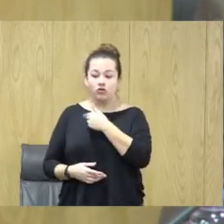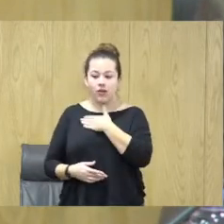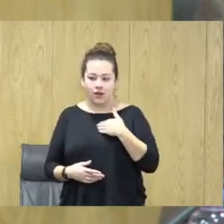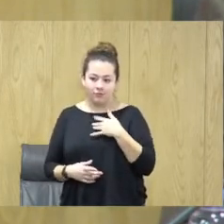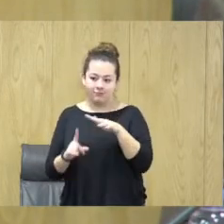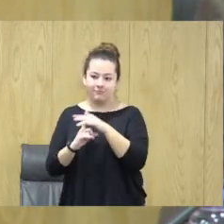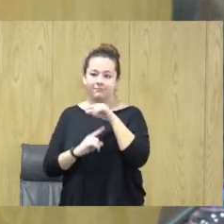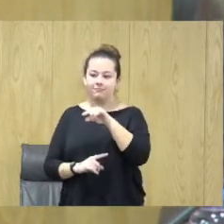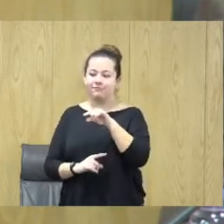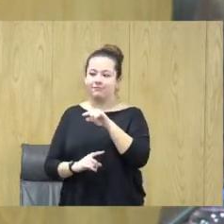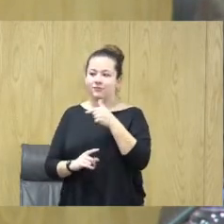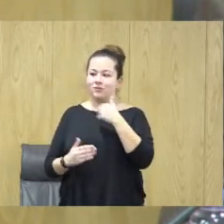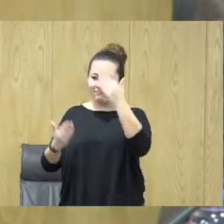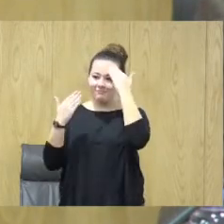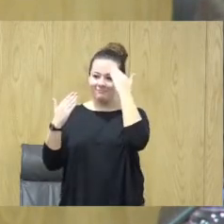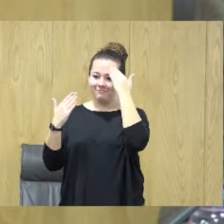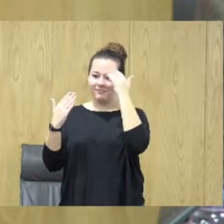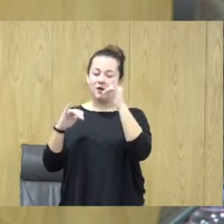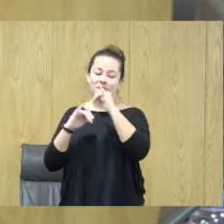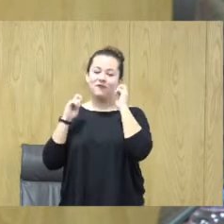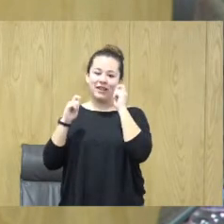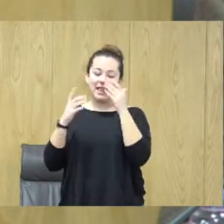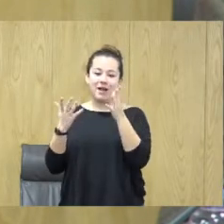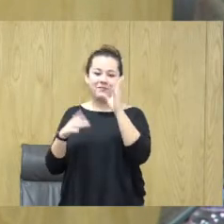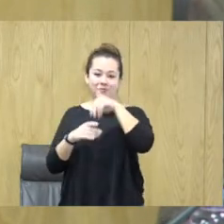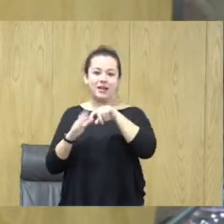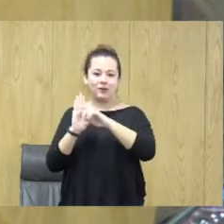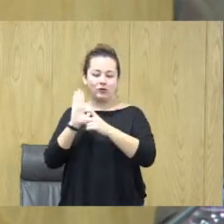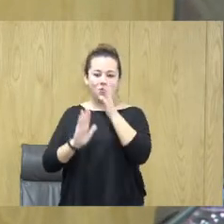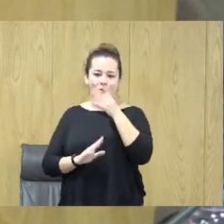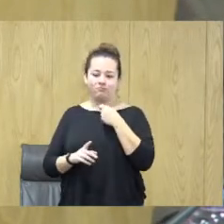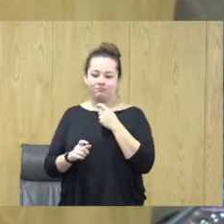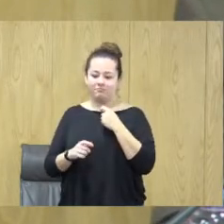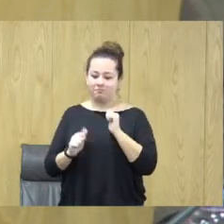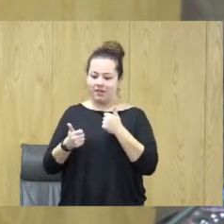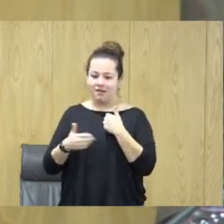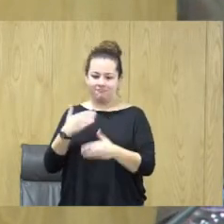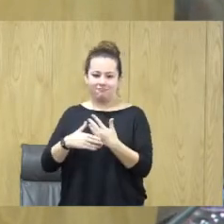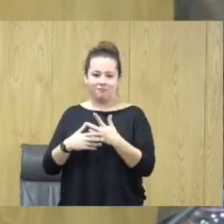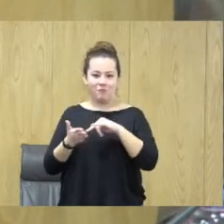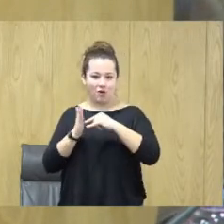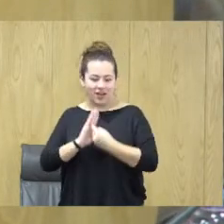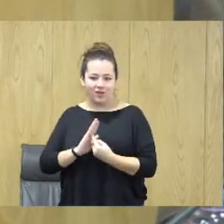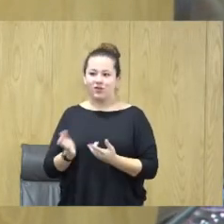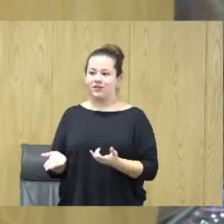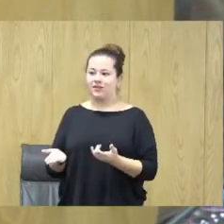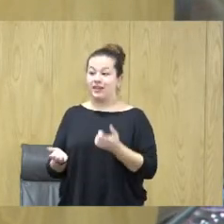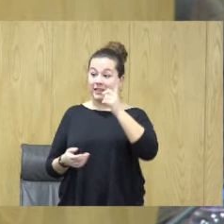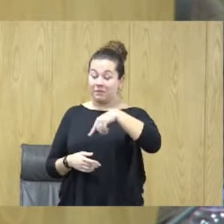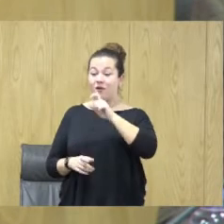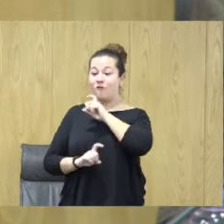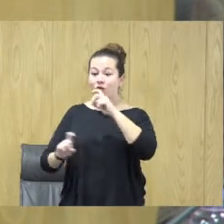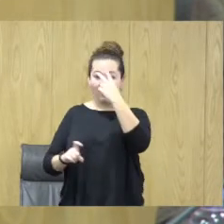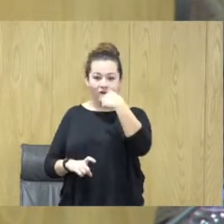caso felicitar a Plena Inclusión por la puesta en marcha de este proyecto y que desde Fundación